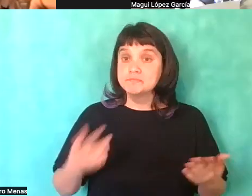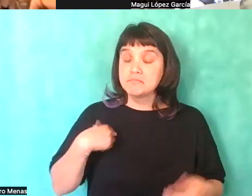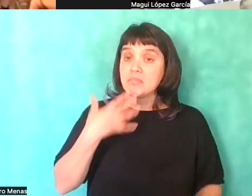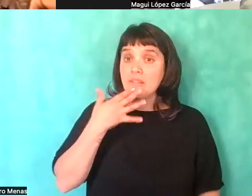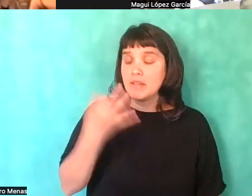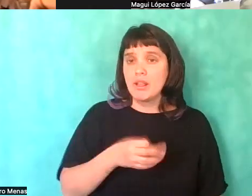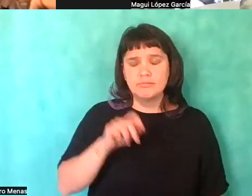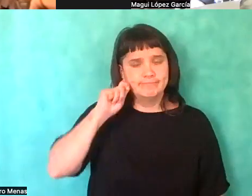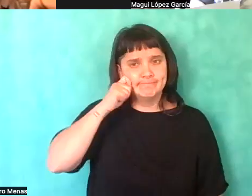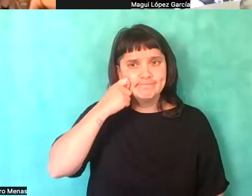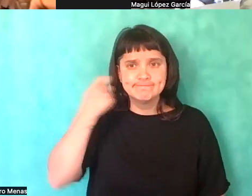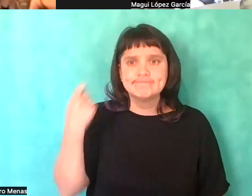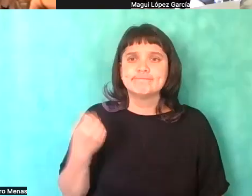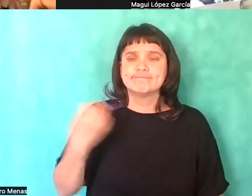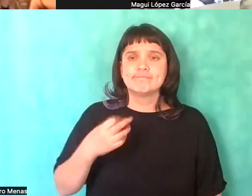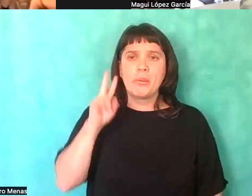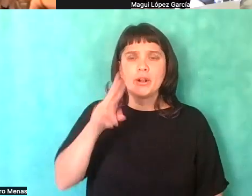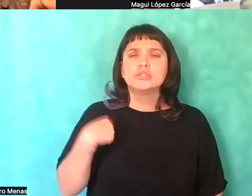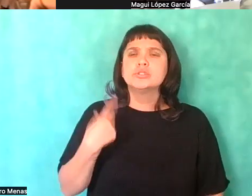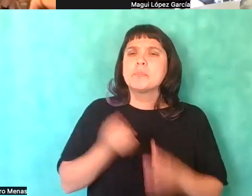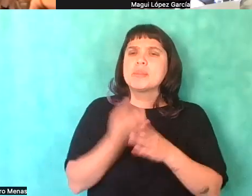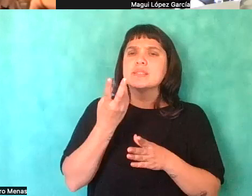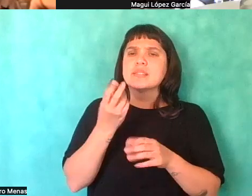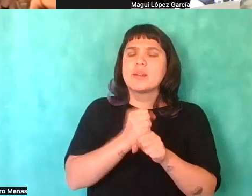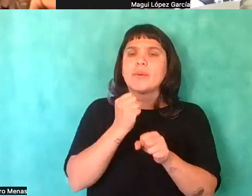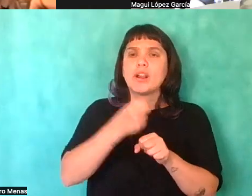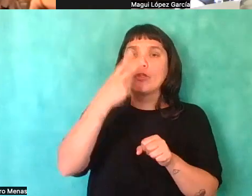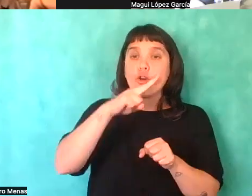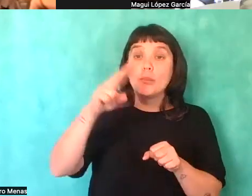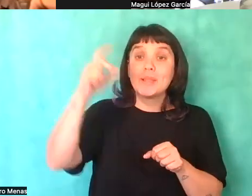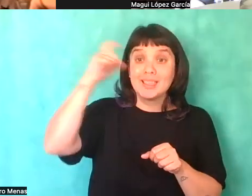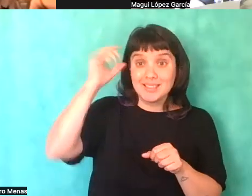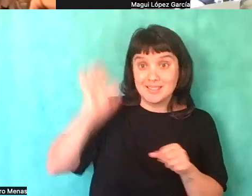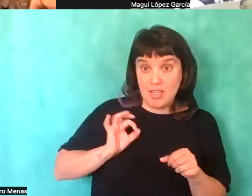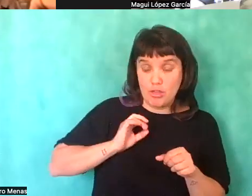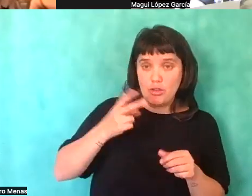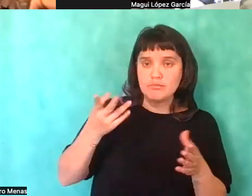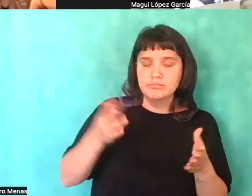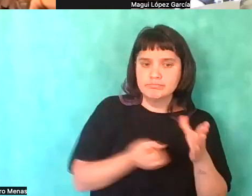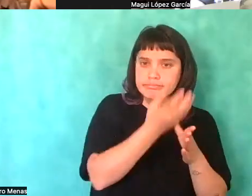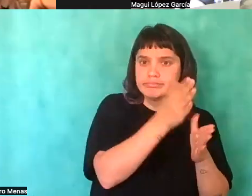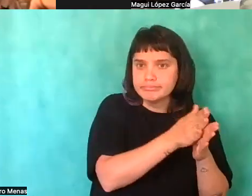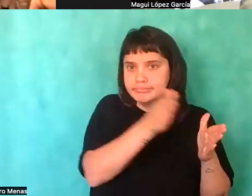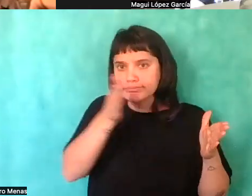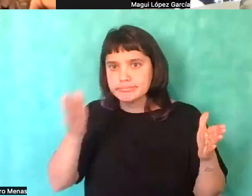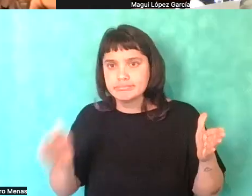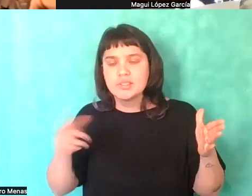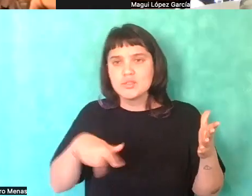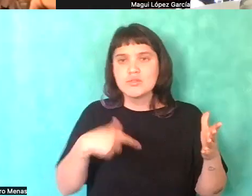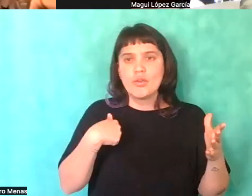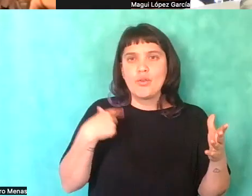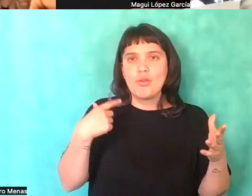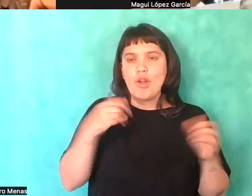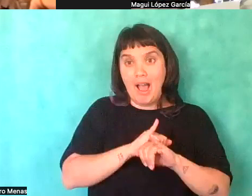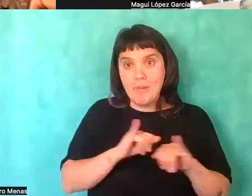verlo, porque yo empecé a trabajar en el año 2010, entonces en gran parte de esa trayectoria, de esa campaña,